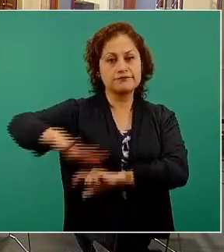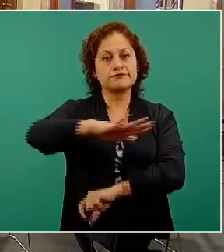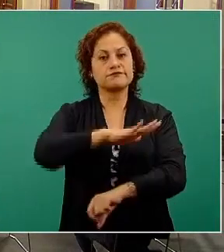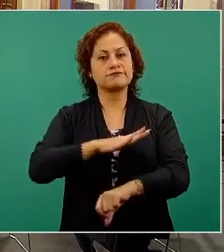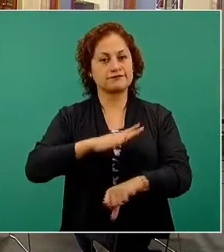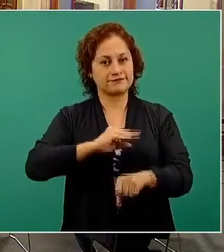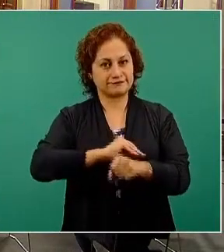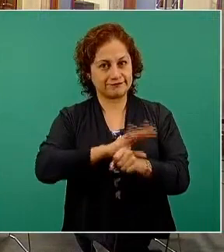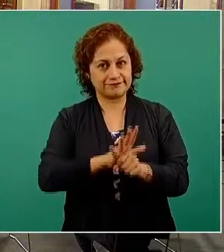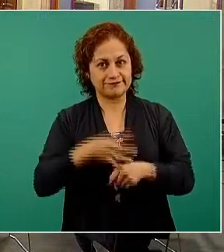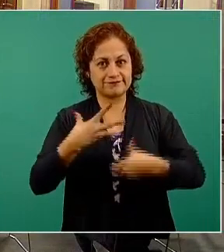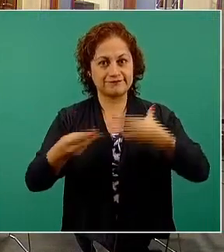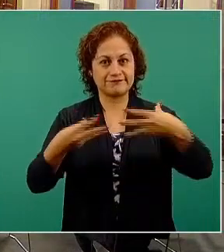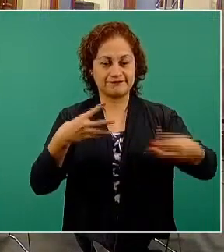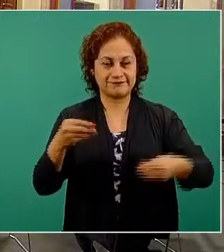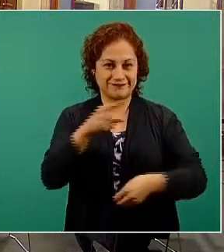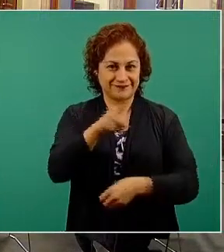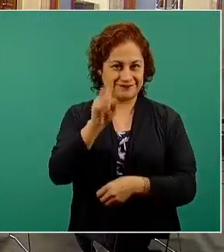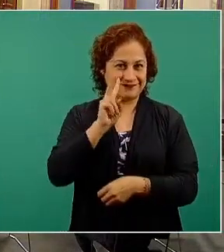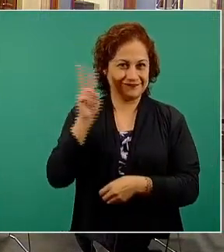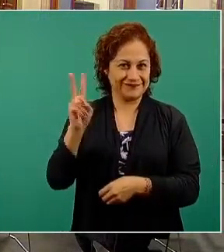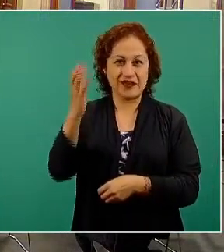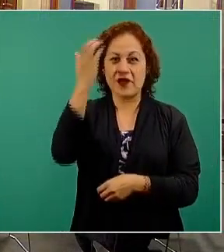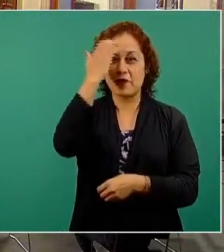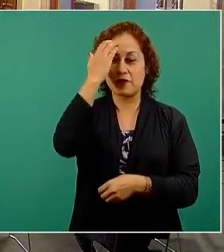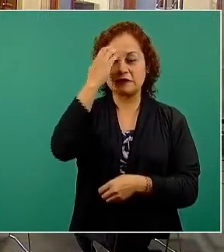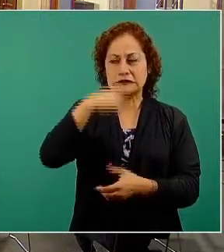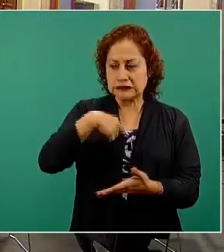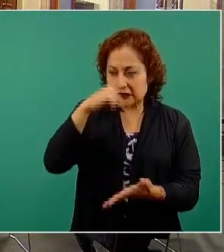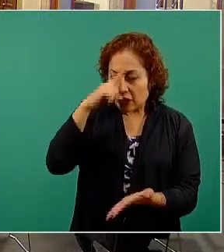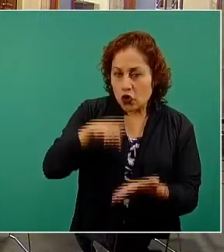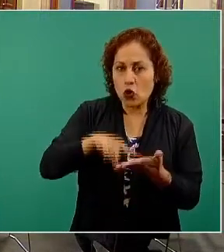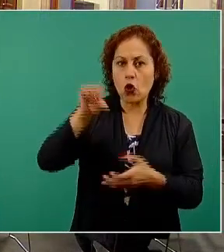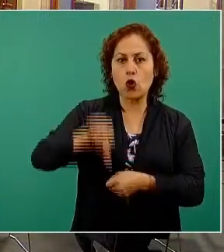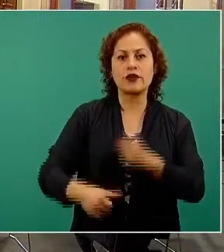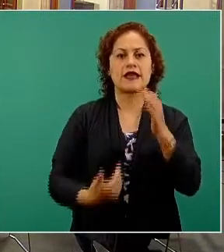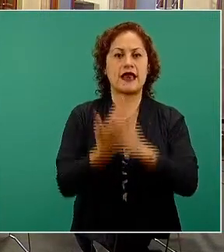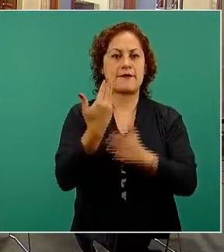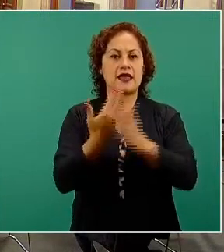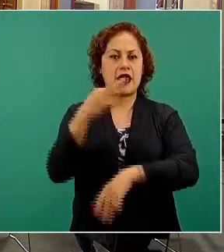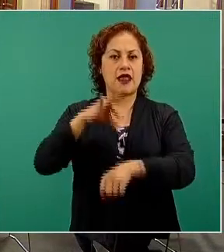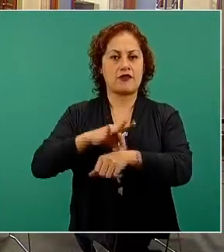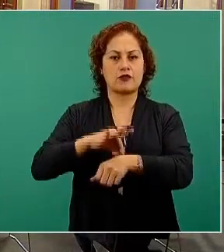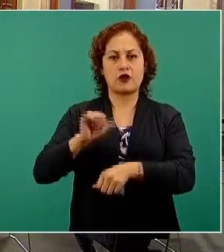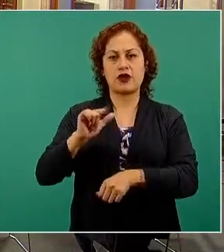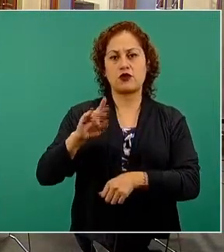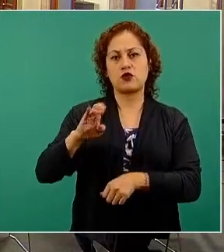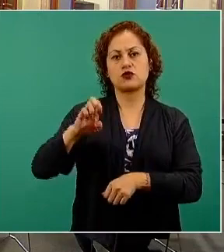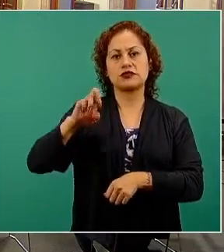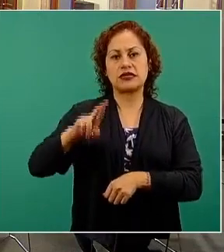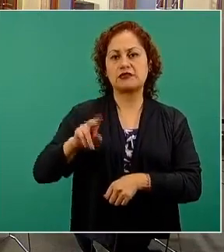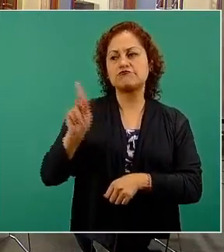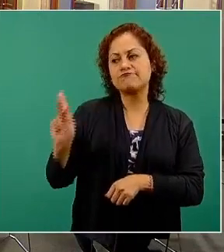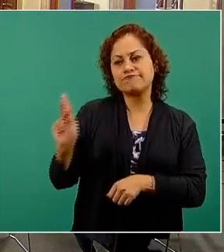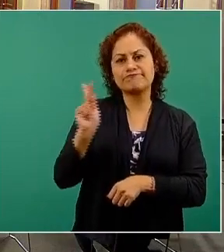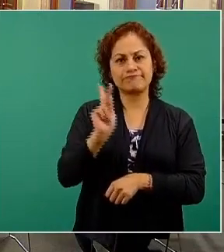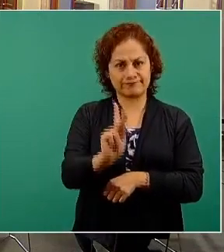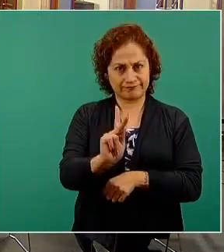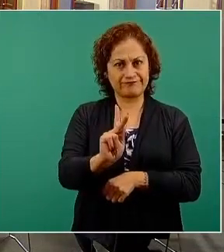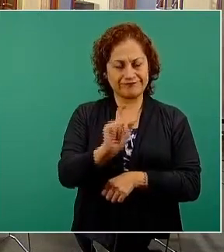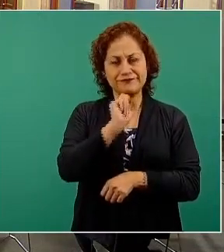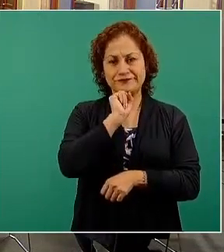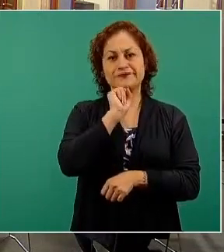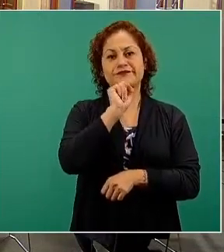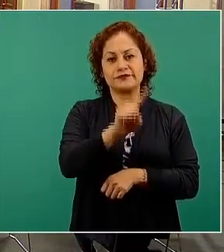esta gráfica. Creo que el doctor Alcocer también hoy en la mañana presentó una forma que es similar, pero que creo que